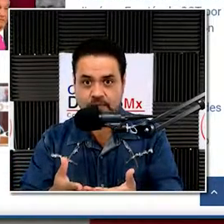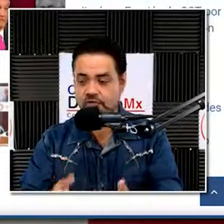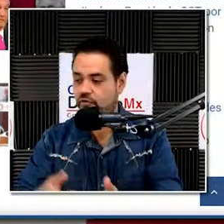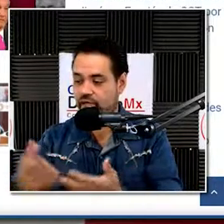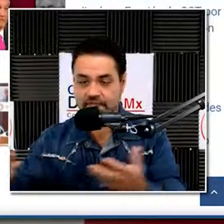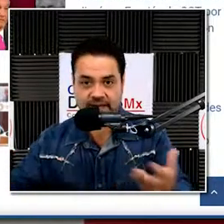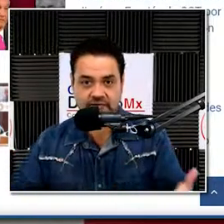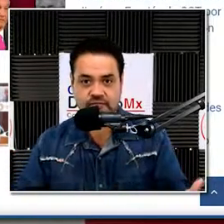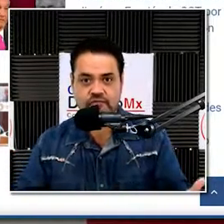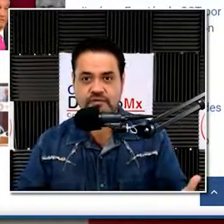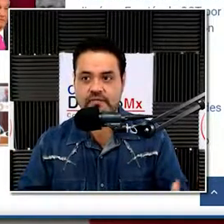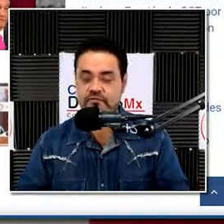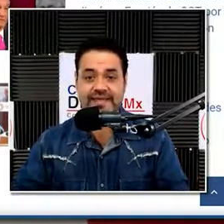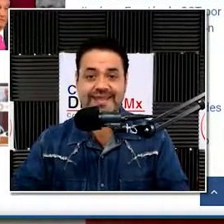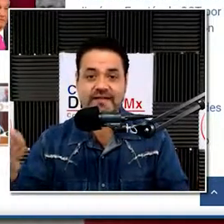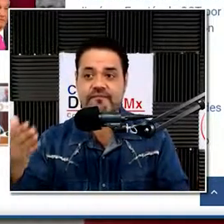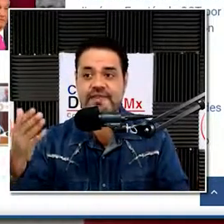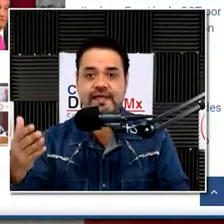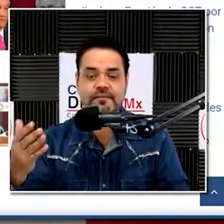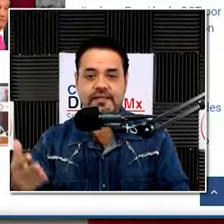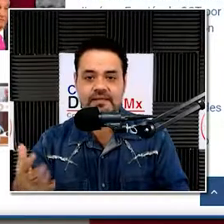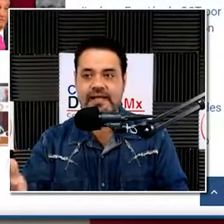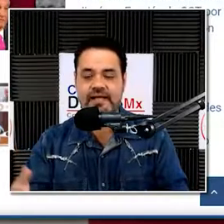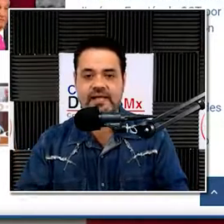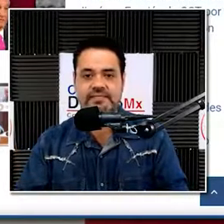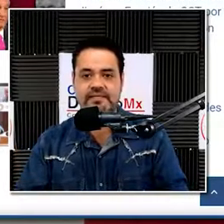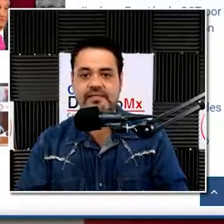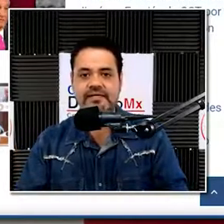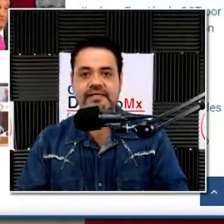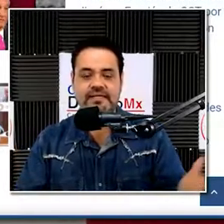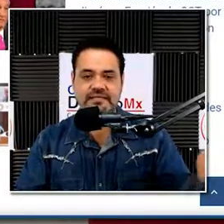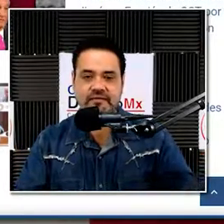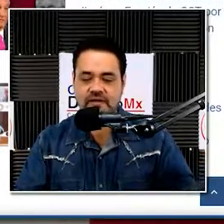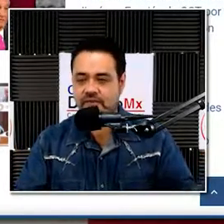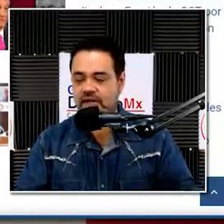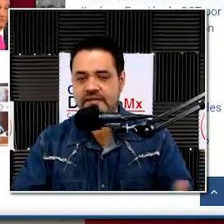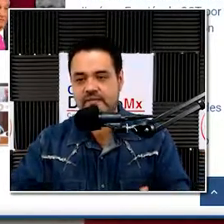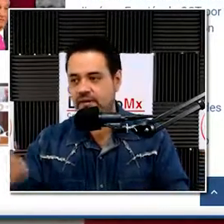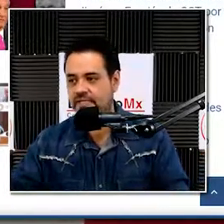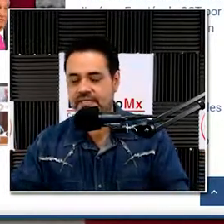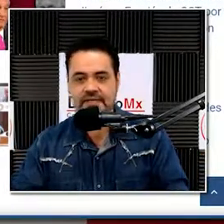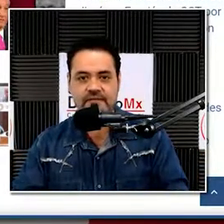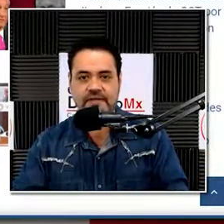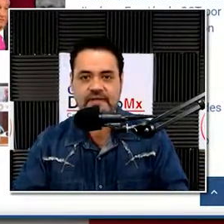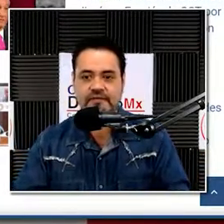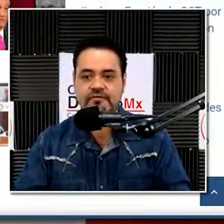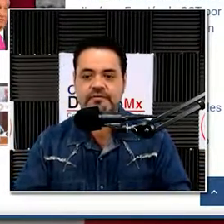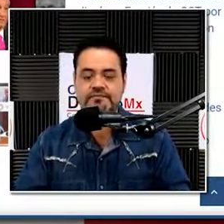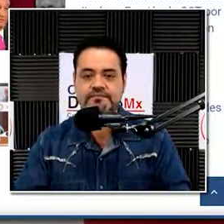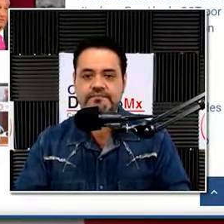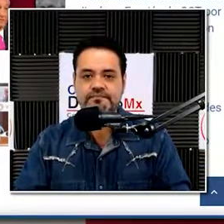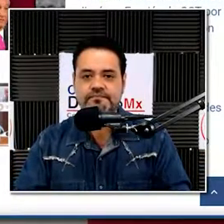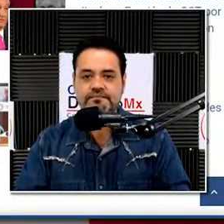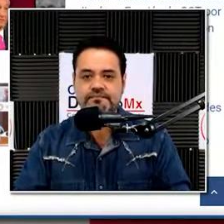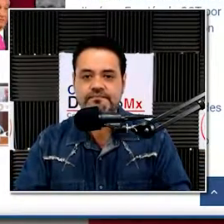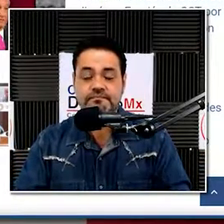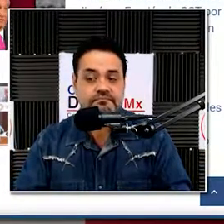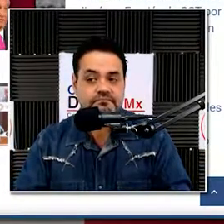empezando por Lozoya y varios exfuncionarios, vayan a dar finalmente a la cárcel, desde Felipe Calderón hasta Enrique Peña Nieto.